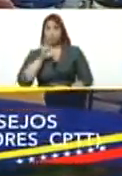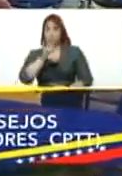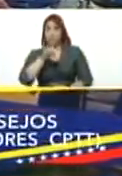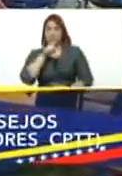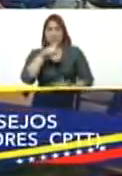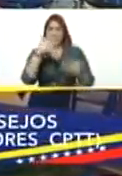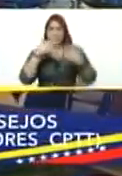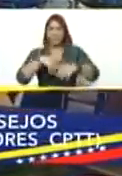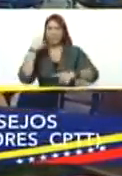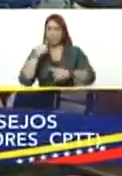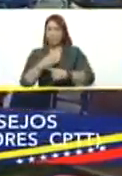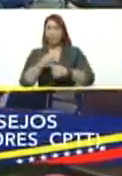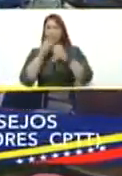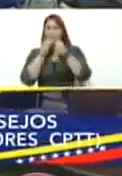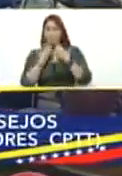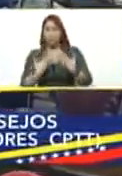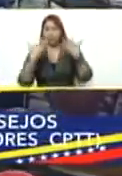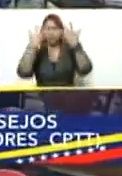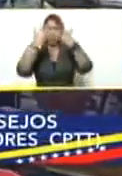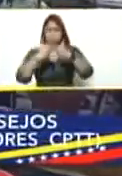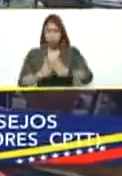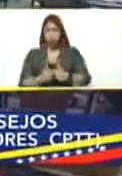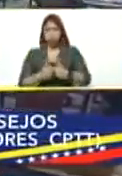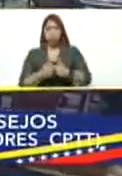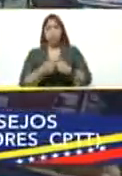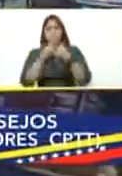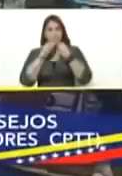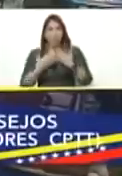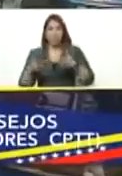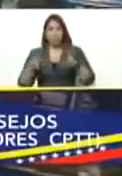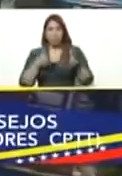empresa tiene que ser bien administrada, bien conducida.